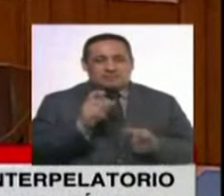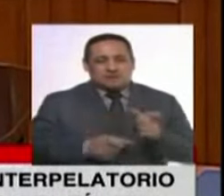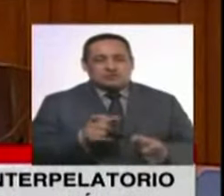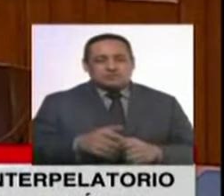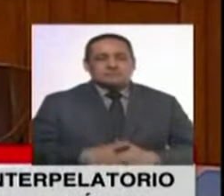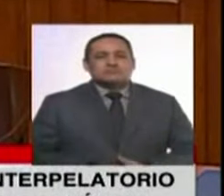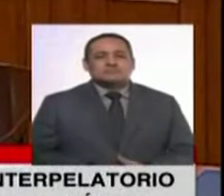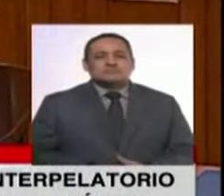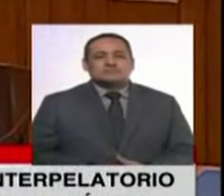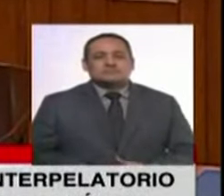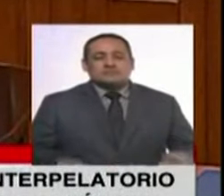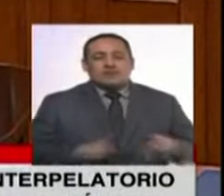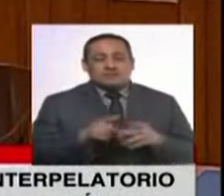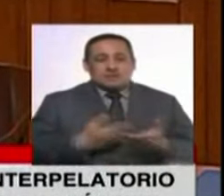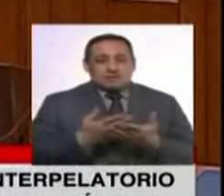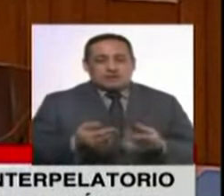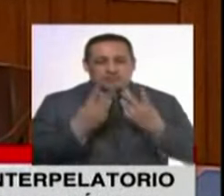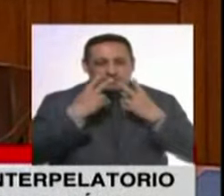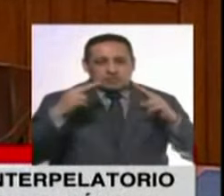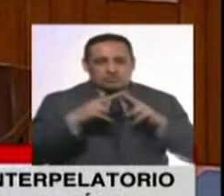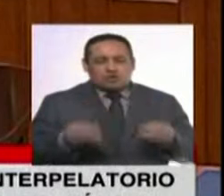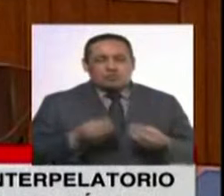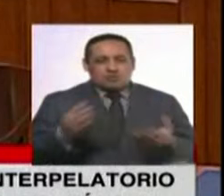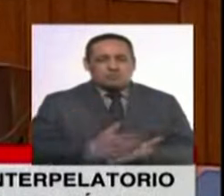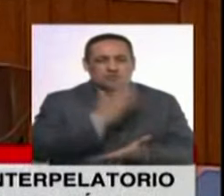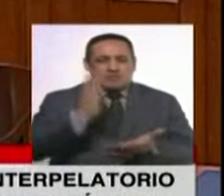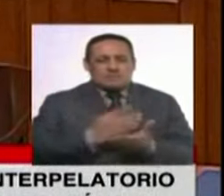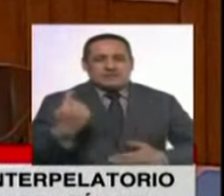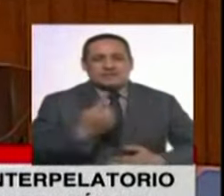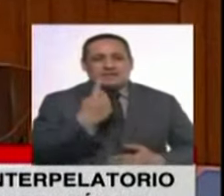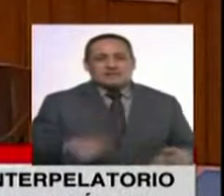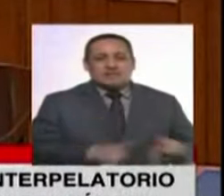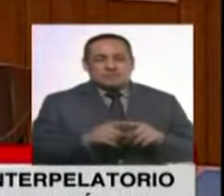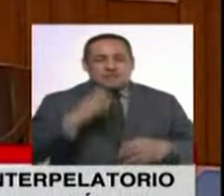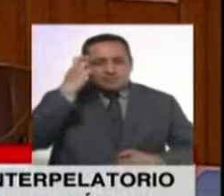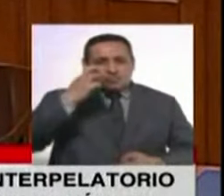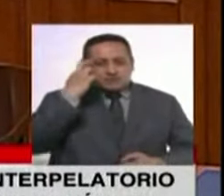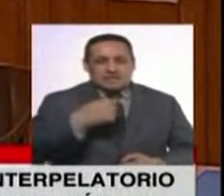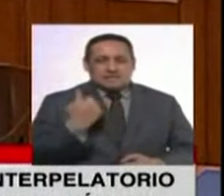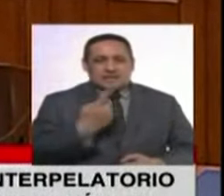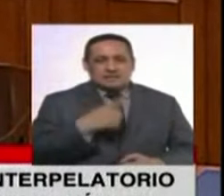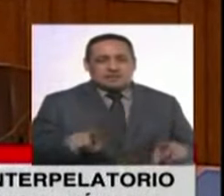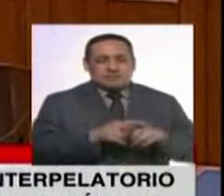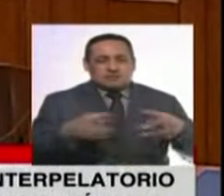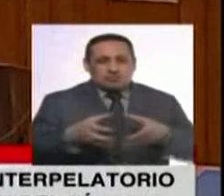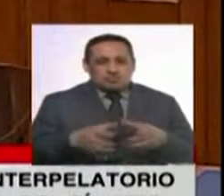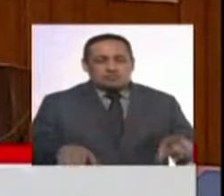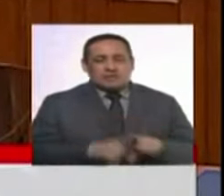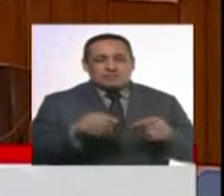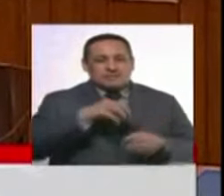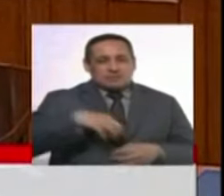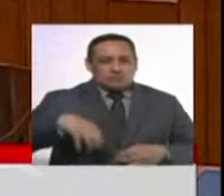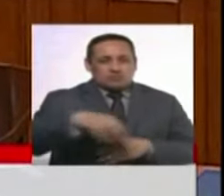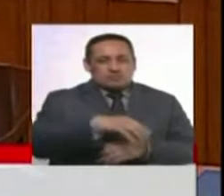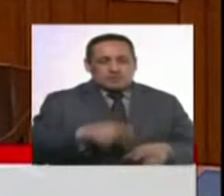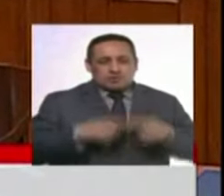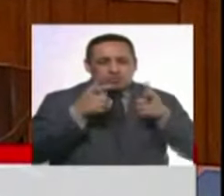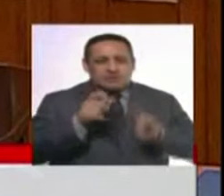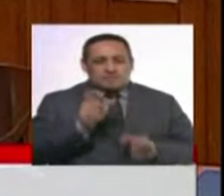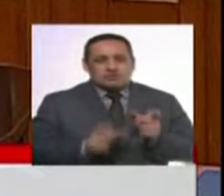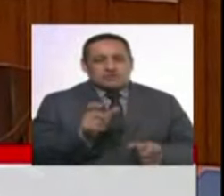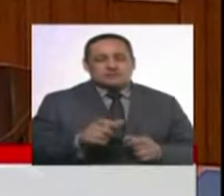ciudadanía situación reconocida como un problema público en la política nacional sectorial multisectorial de Seguridad